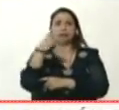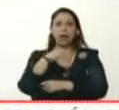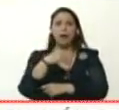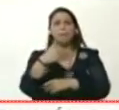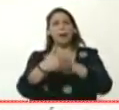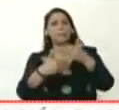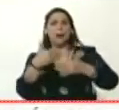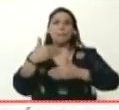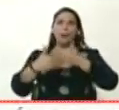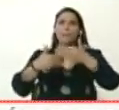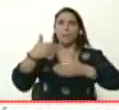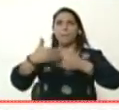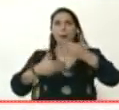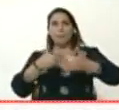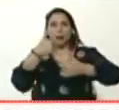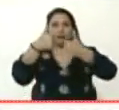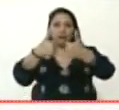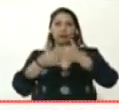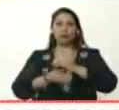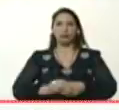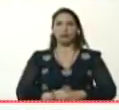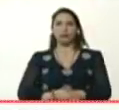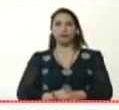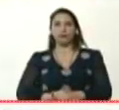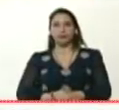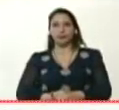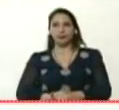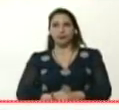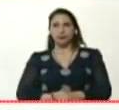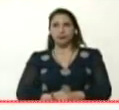bien. Y vamos bien, vamos bien, vamos bien.